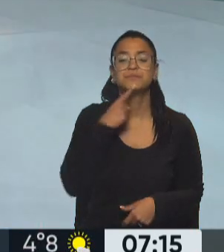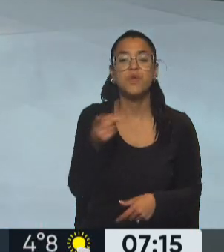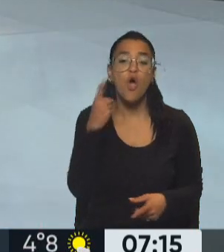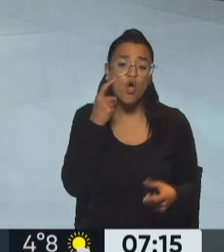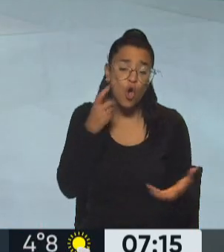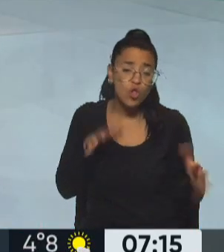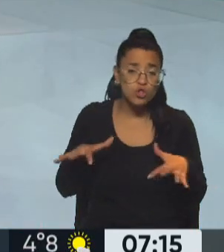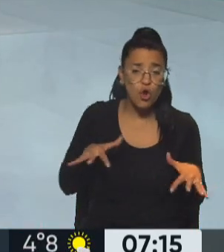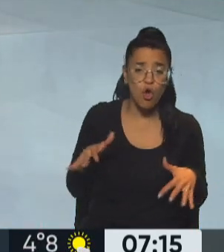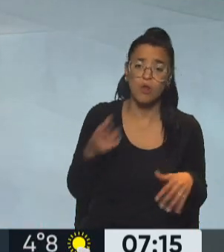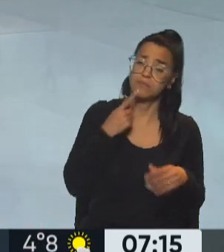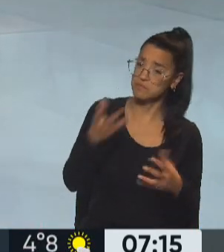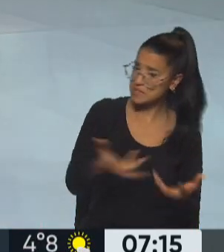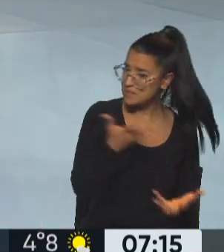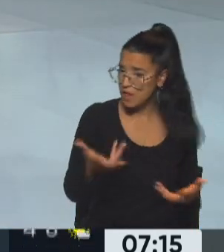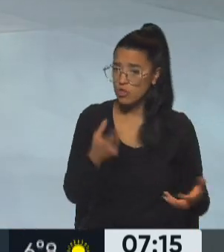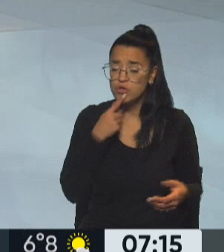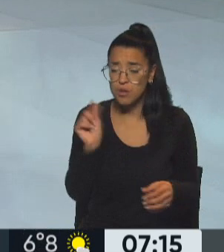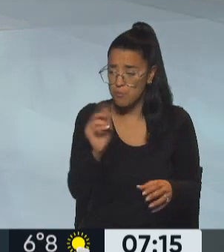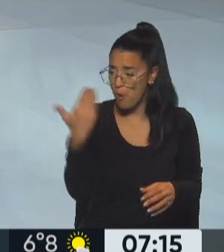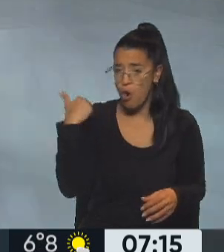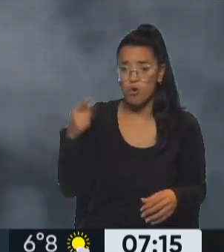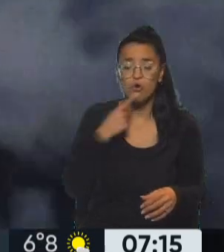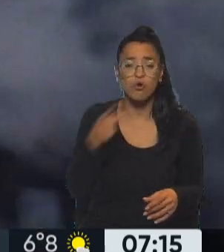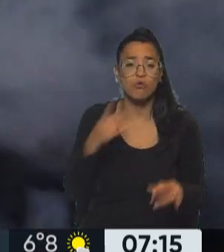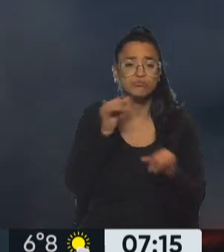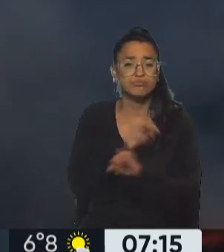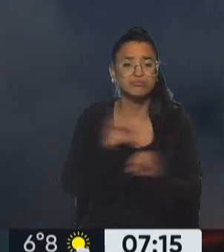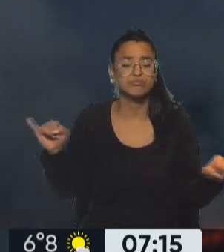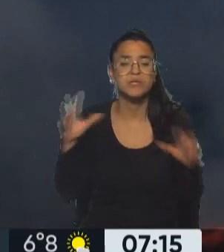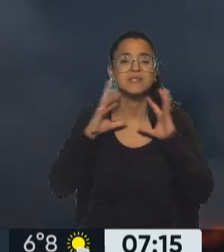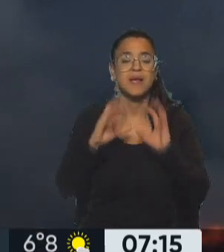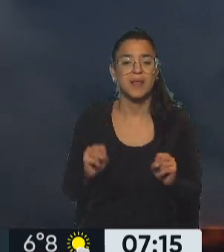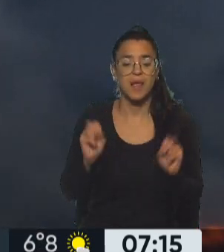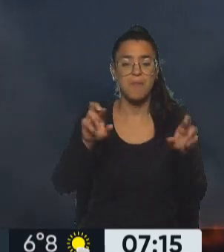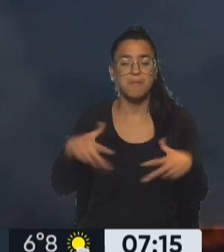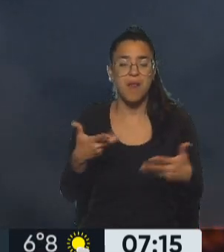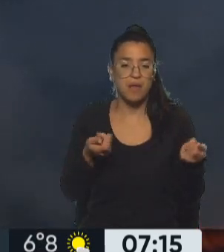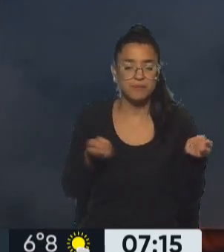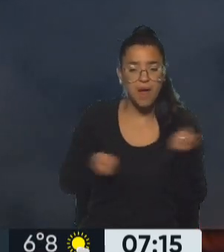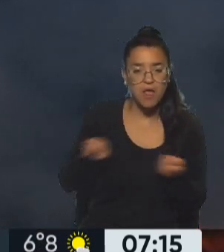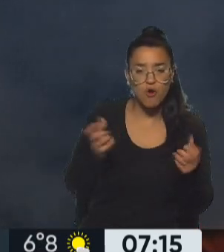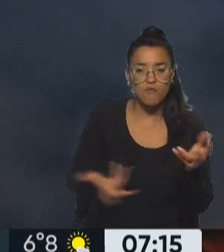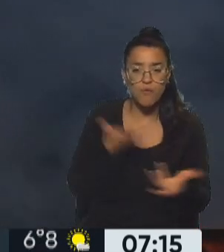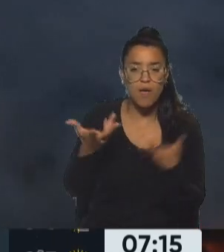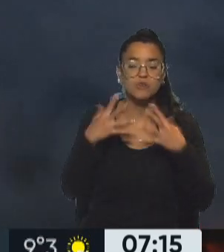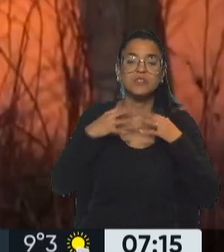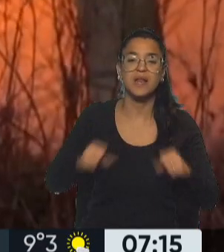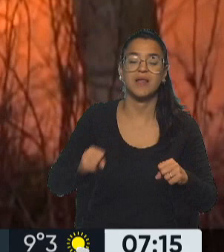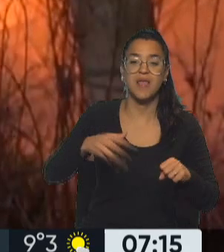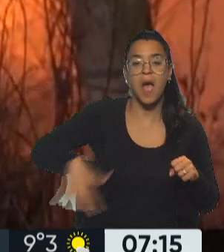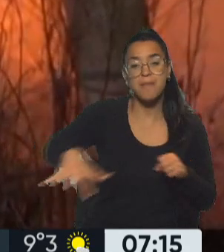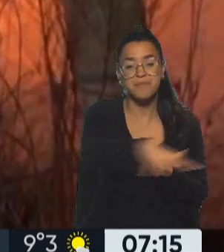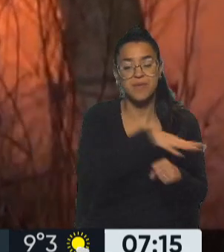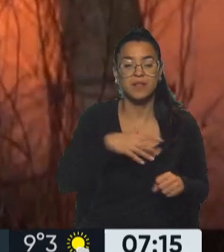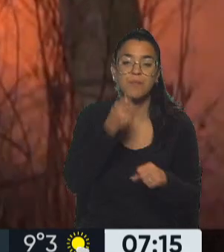controlados, así se encuentran los incendios. Esto es lo que señaló en las últimas horas, nada más, la Secretaría y el Plan de Manejo del Fuego, la Secretaría de Ambiente, a propósito de lo que está